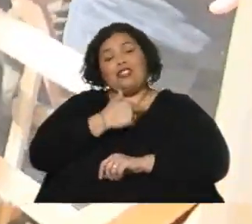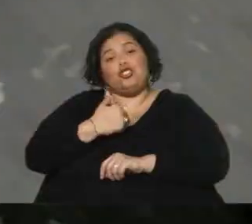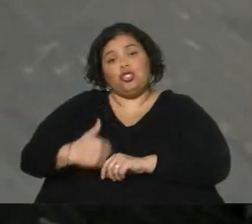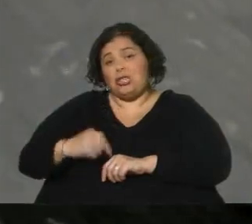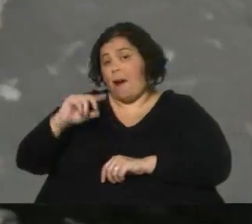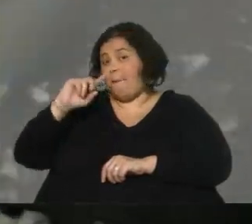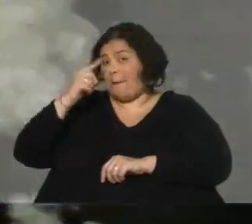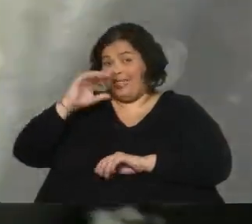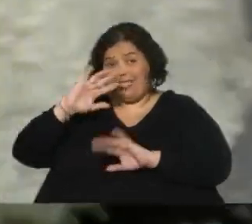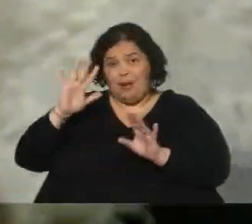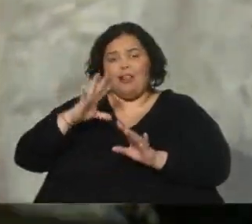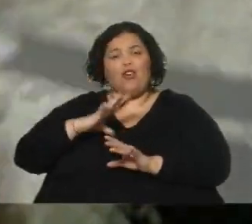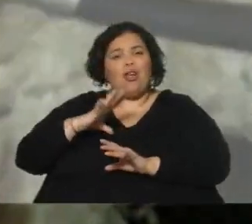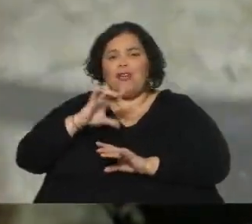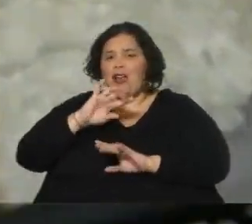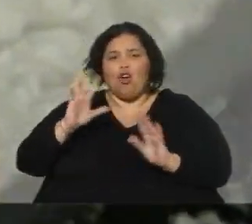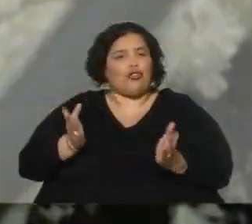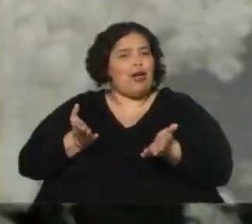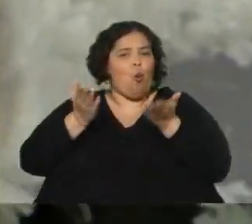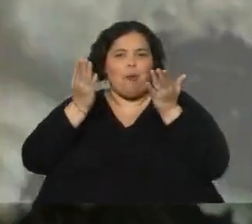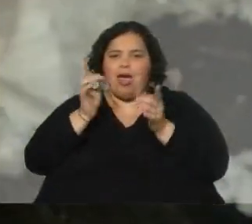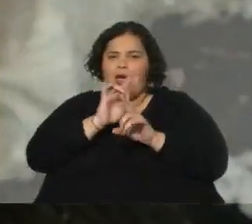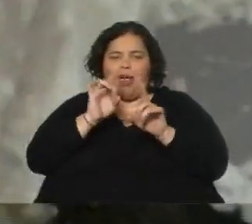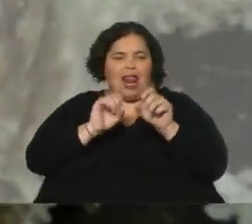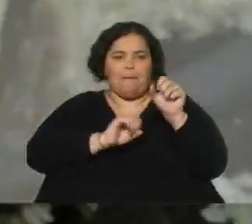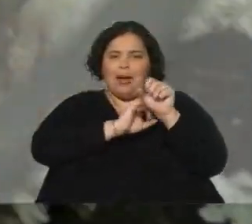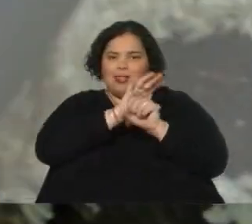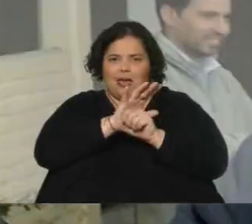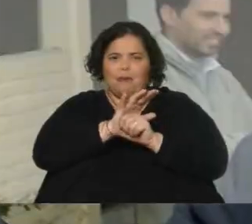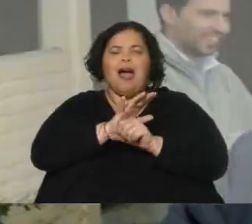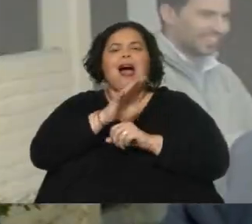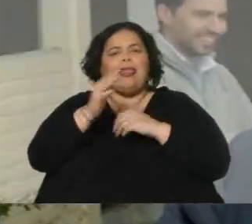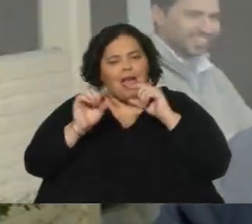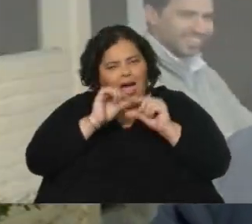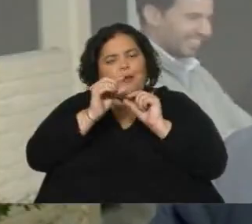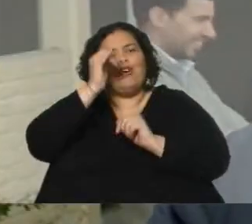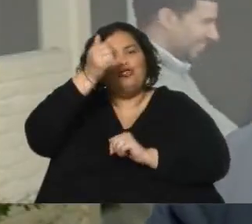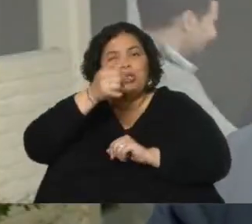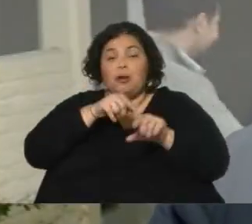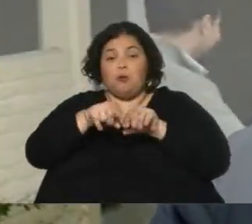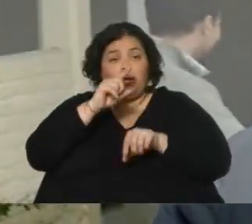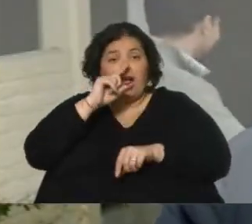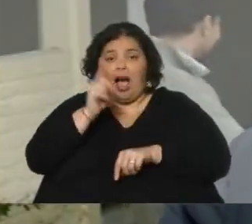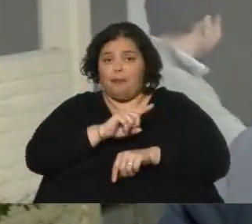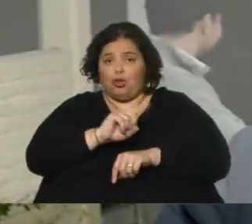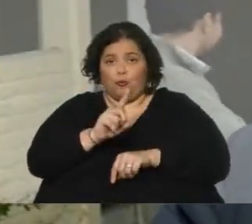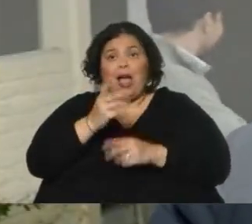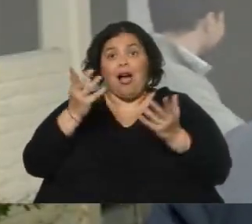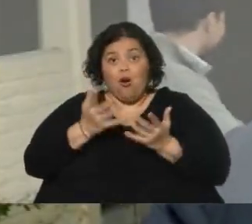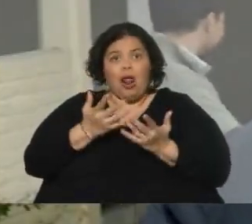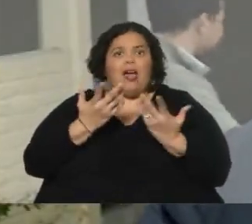no se recupera de la pandemia a la velocidad esperada. El problema es que no hay demanda. Esto es como vender una estufa en una hora de